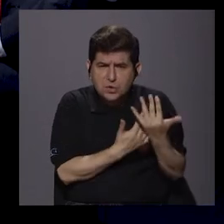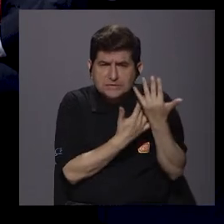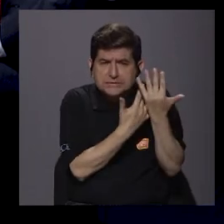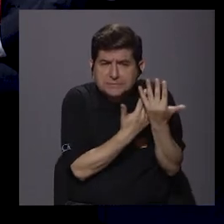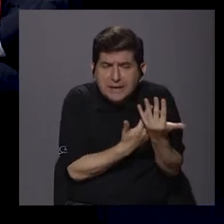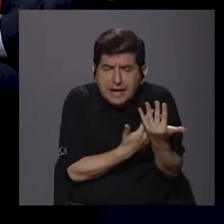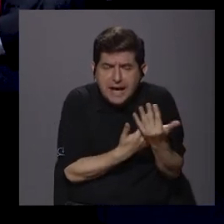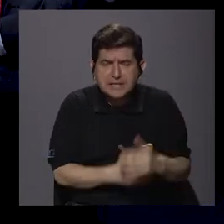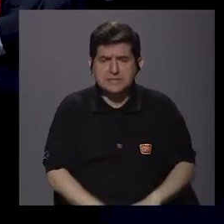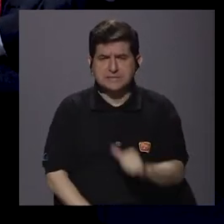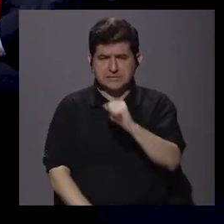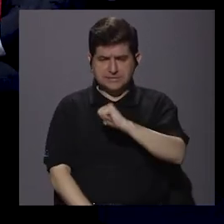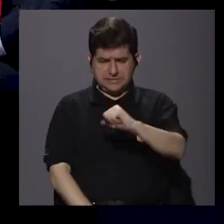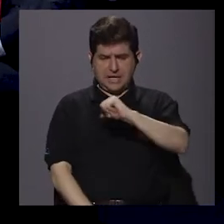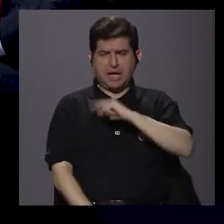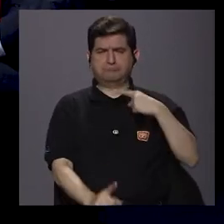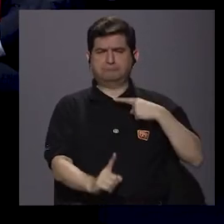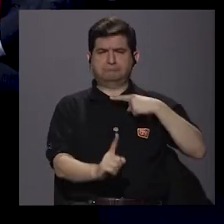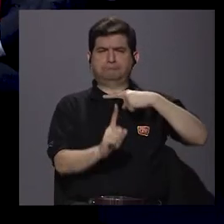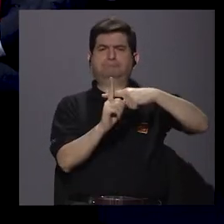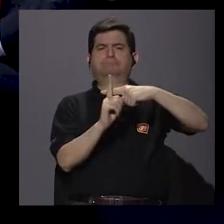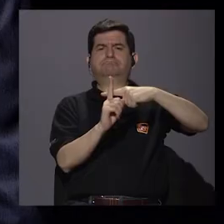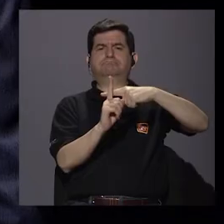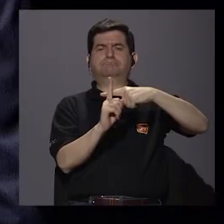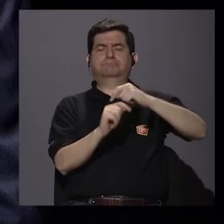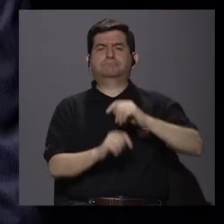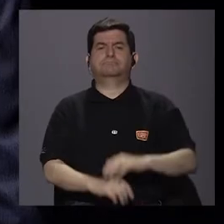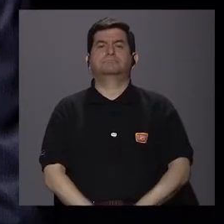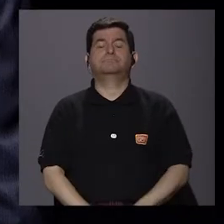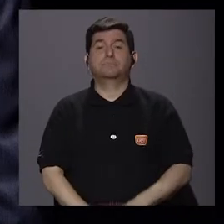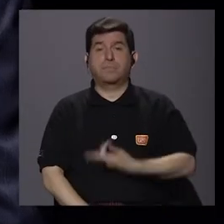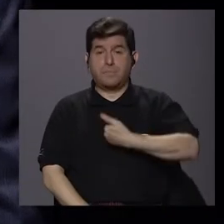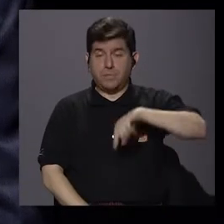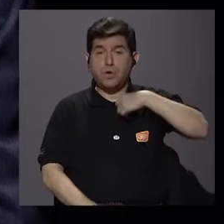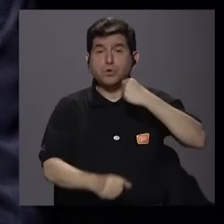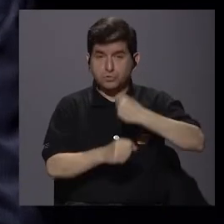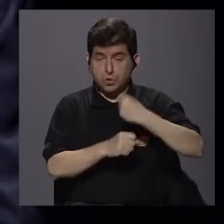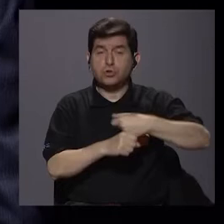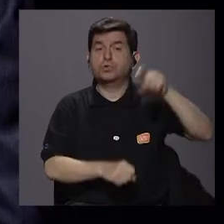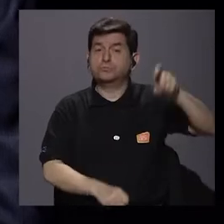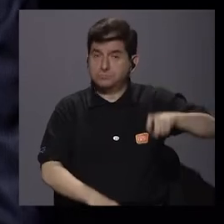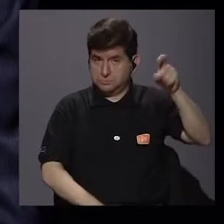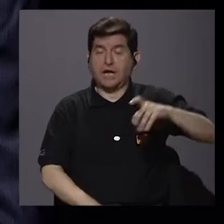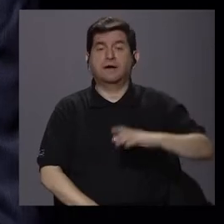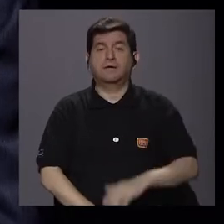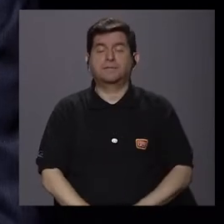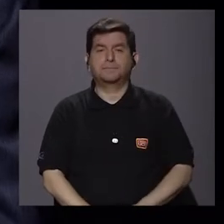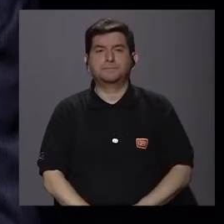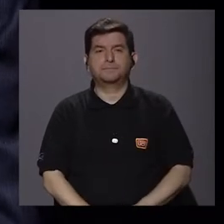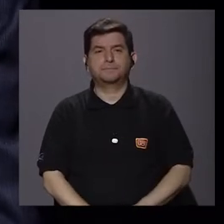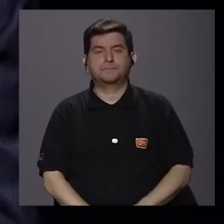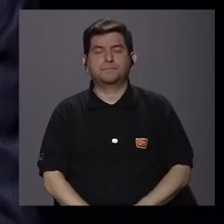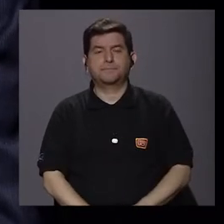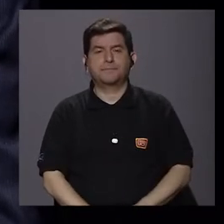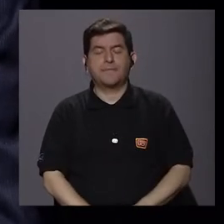de actitud positiva y debemos trabajar la ahora